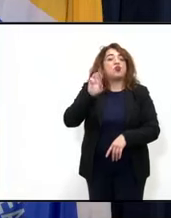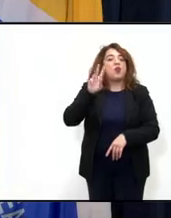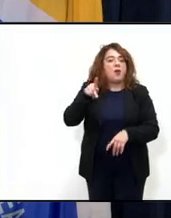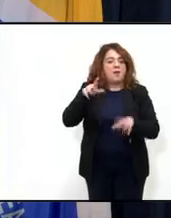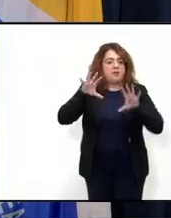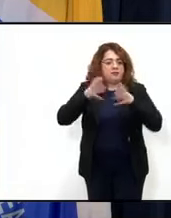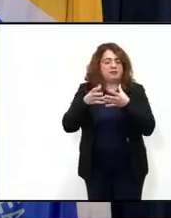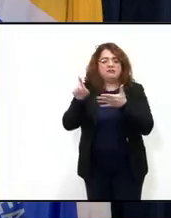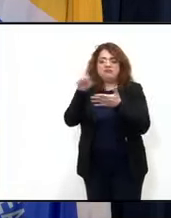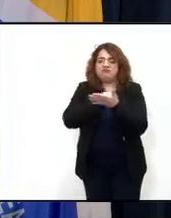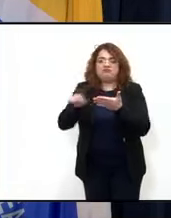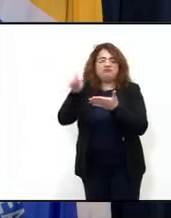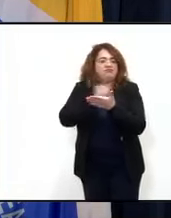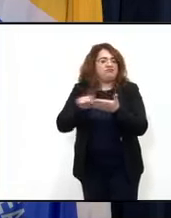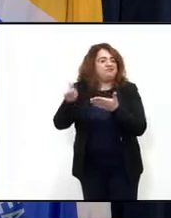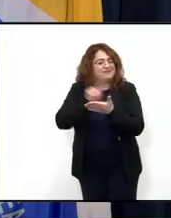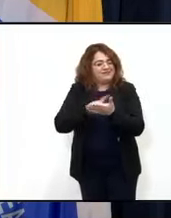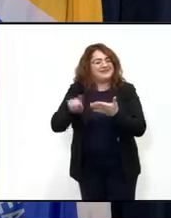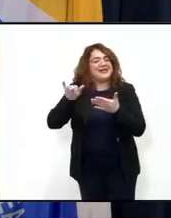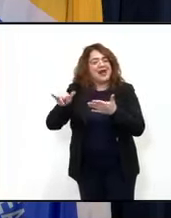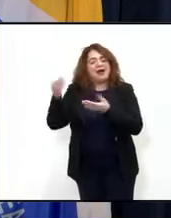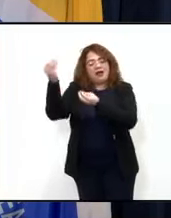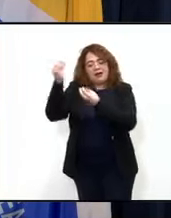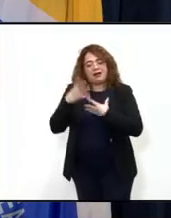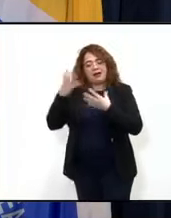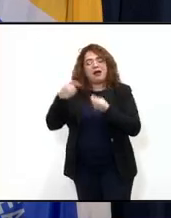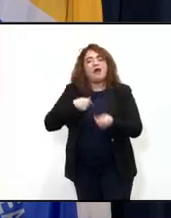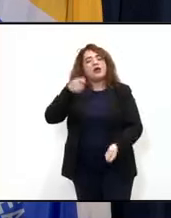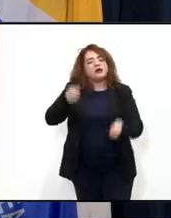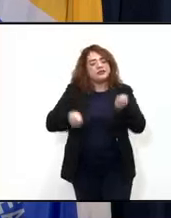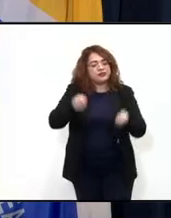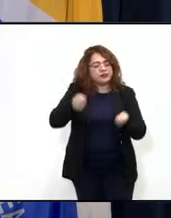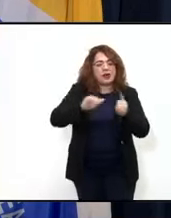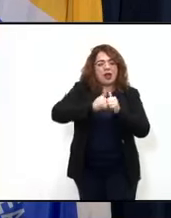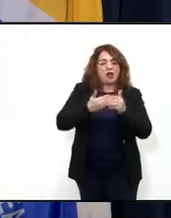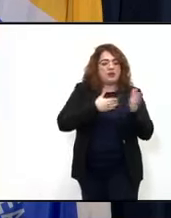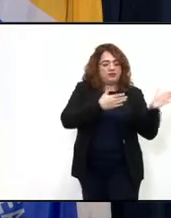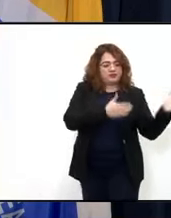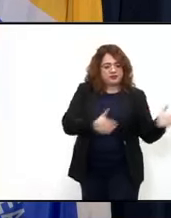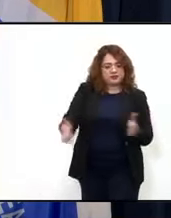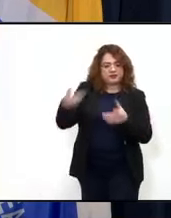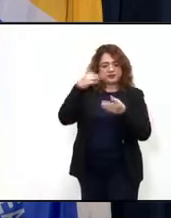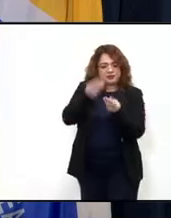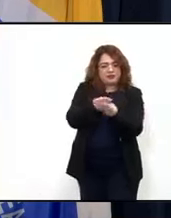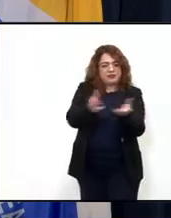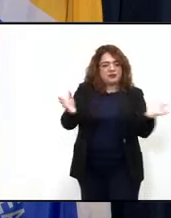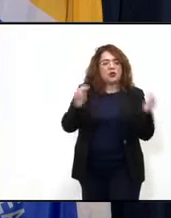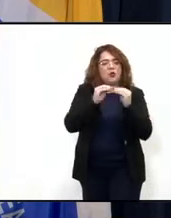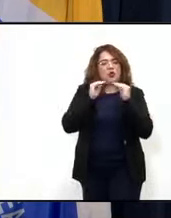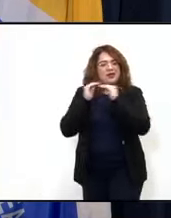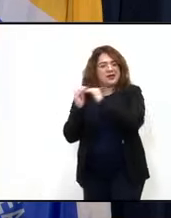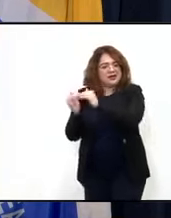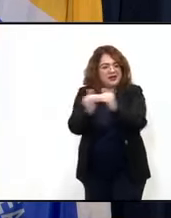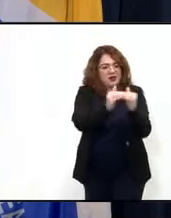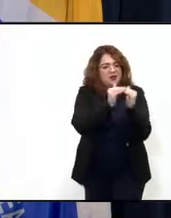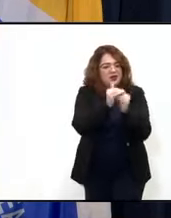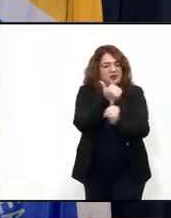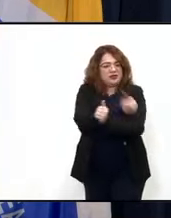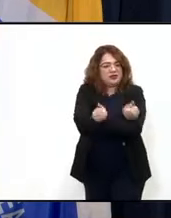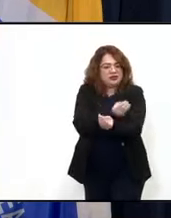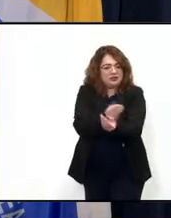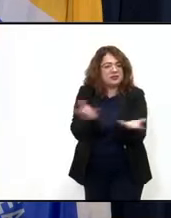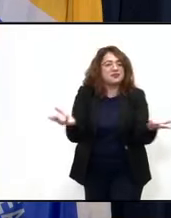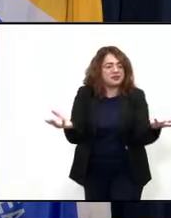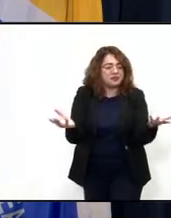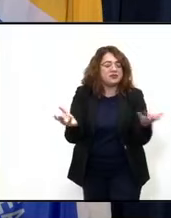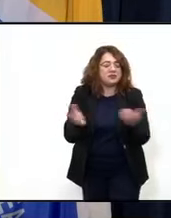cada semana. Nos reunimos virtualmente con un grupo de organizaciones de Long Beach y seguimos su ejemplo cuando nos